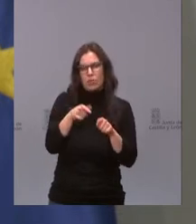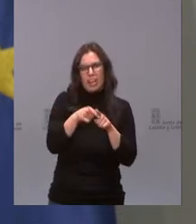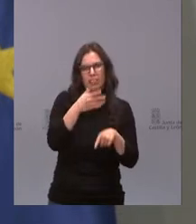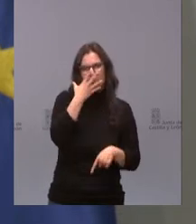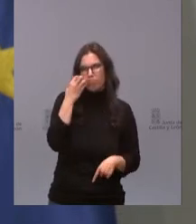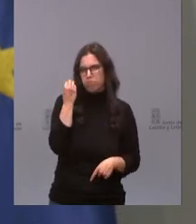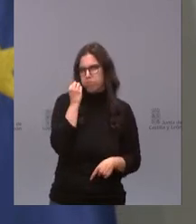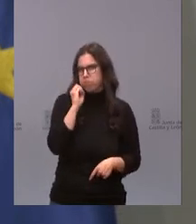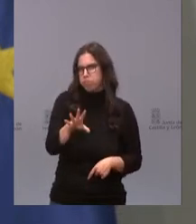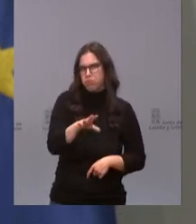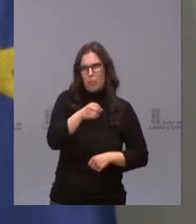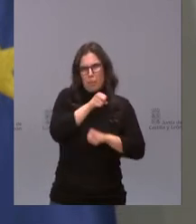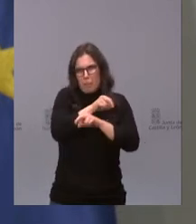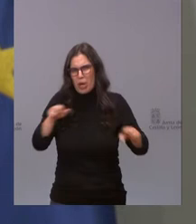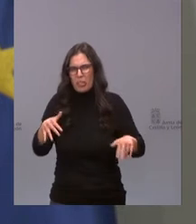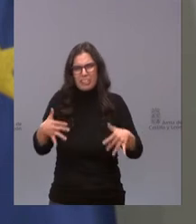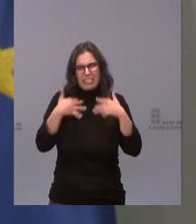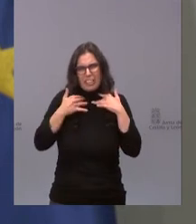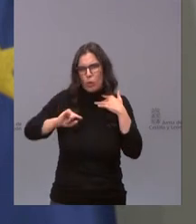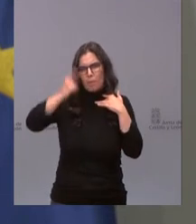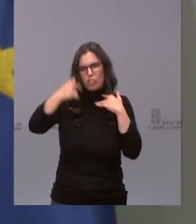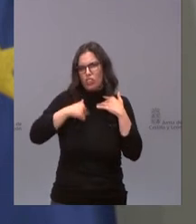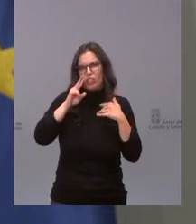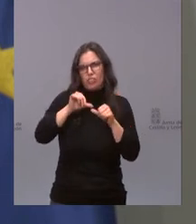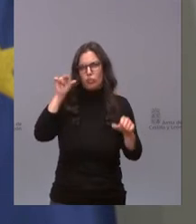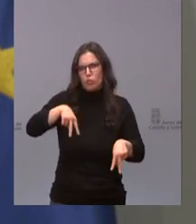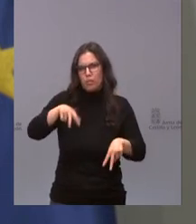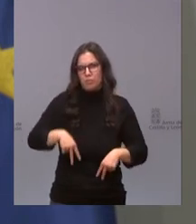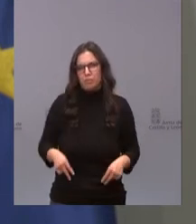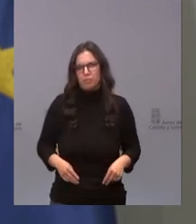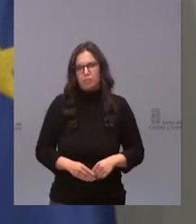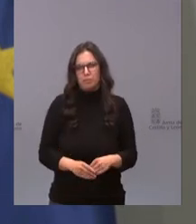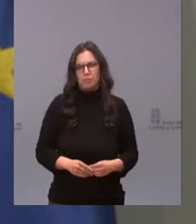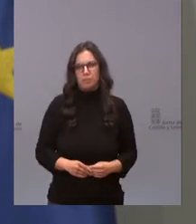más rastrero, lo más vomitivo que he visto en mi vida.